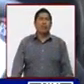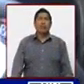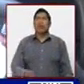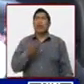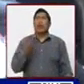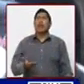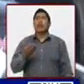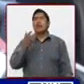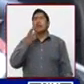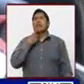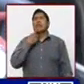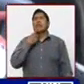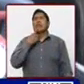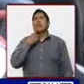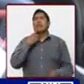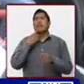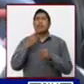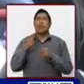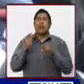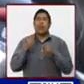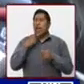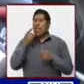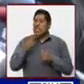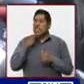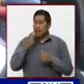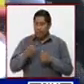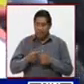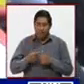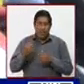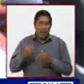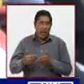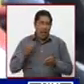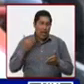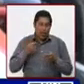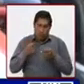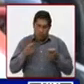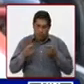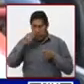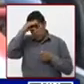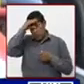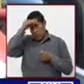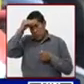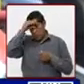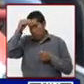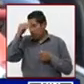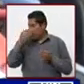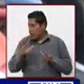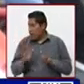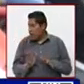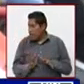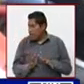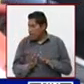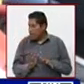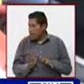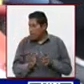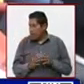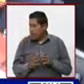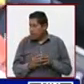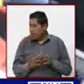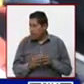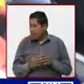Hay alguna versión que sostiene de que antes del operativo el sujeto ya habría sido de alguna